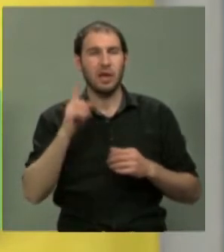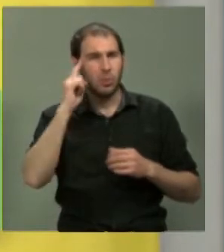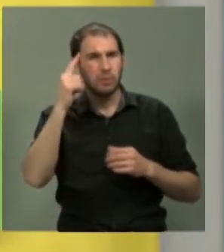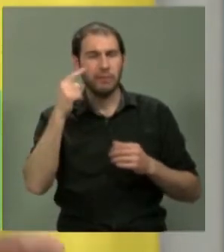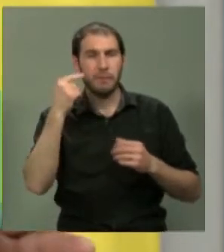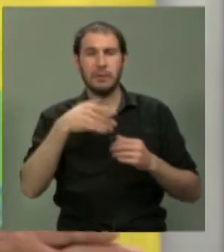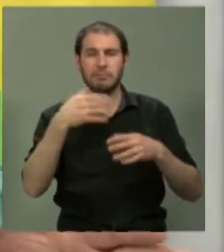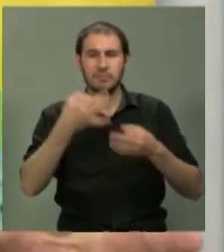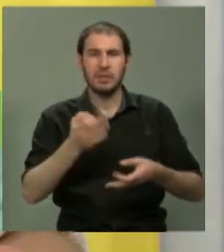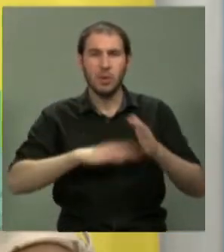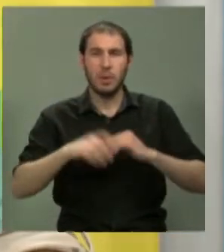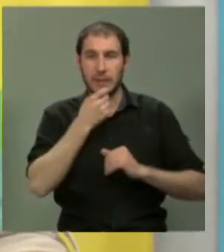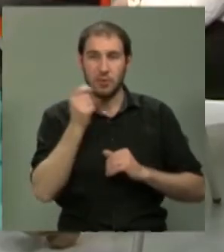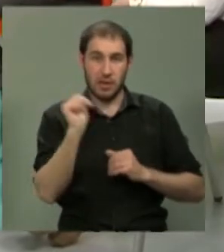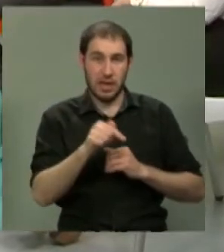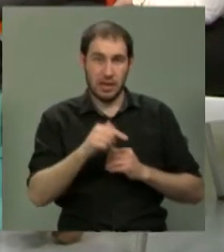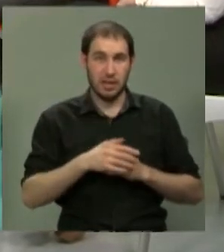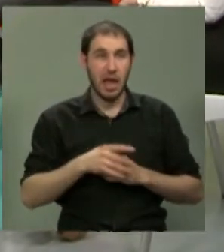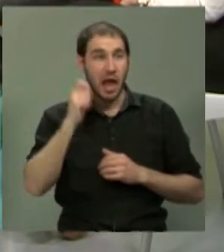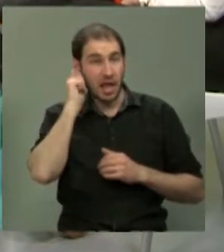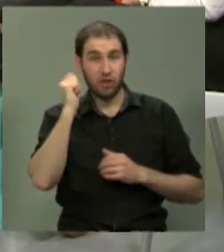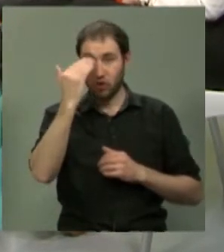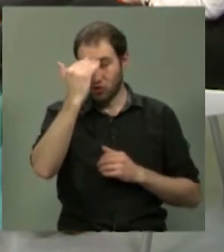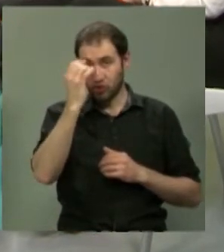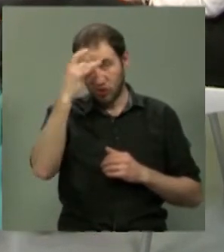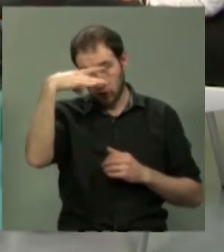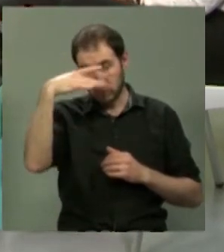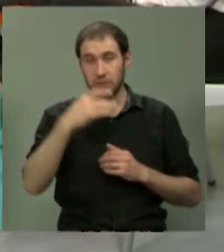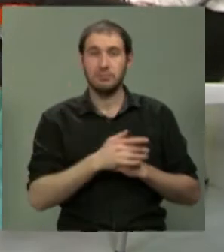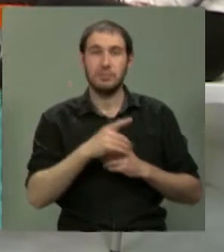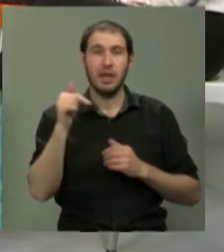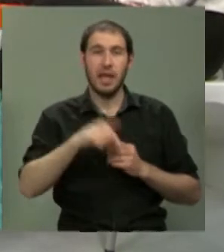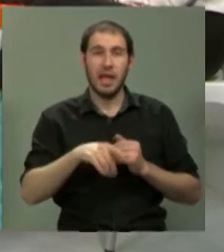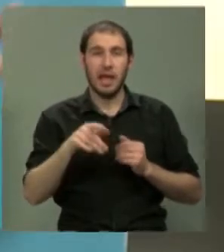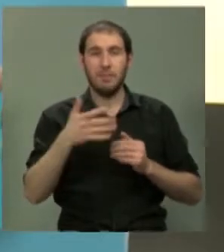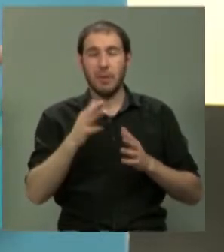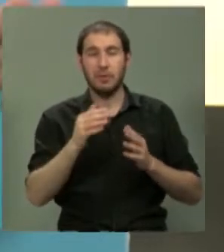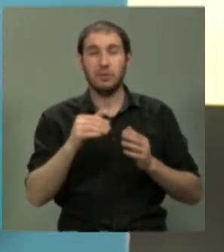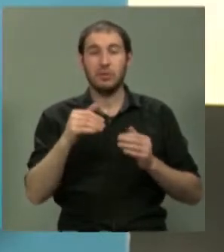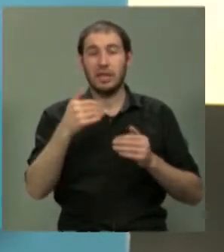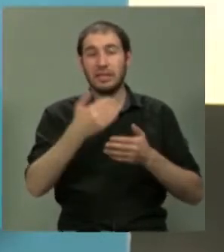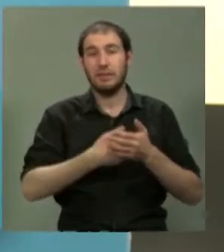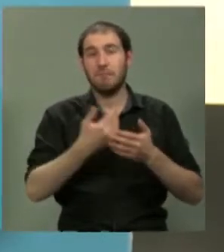utopía? Decir, bueno, este niñito que tiene 12 años, que acaba de cometer 4 o 5, que los hay, en el ESCOS y